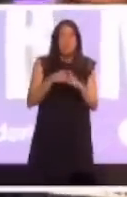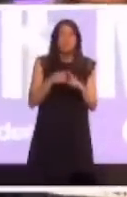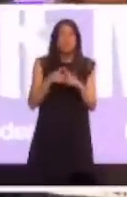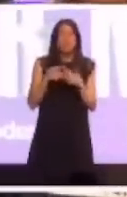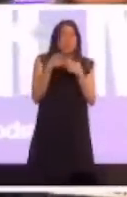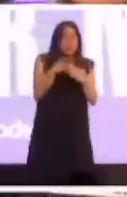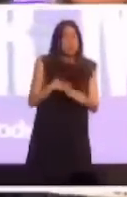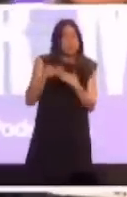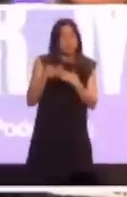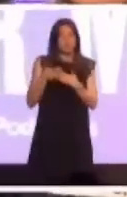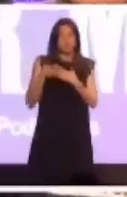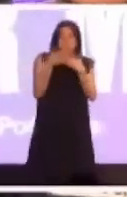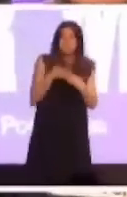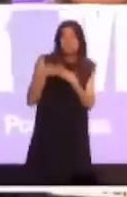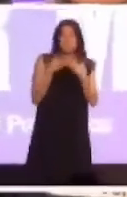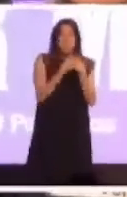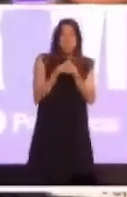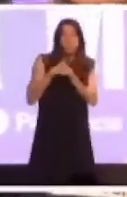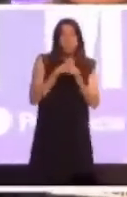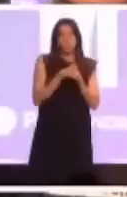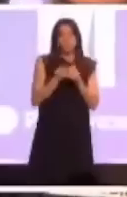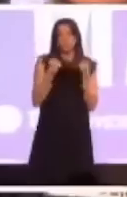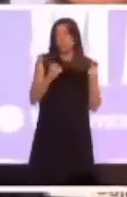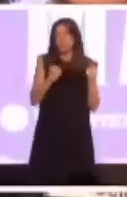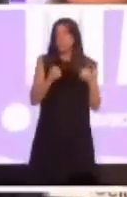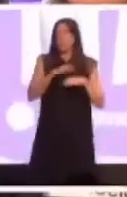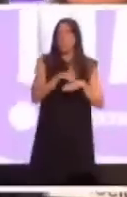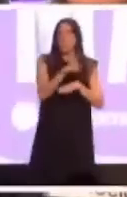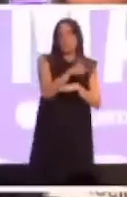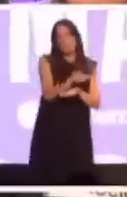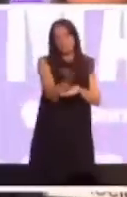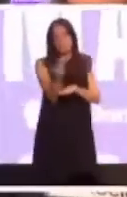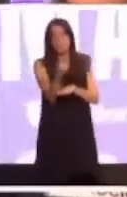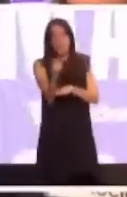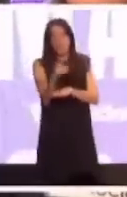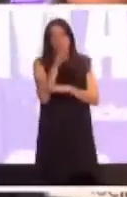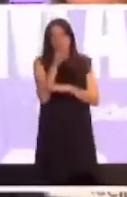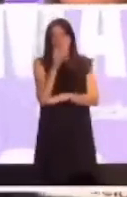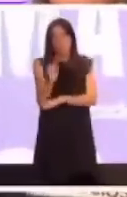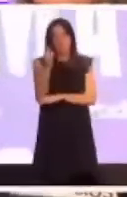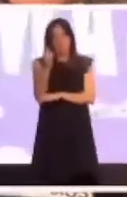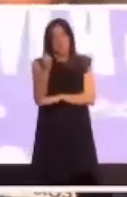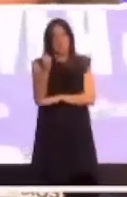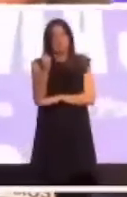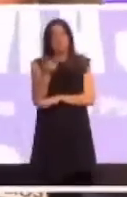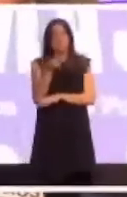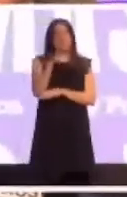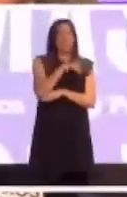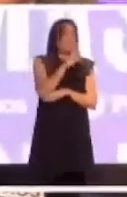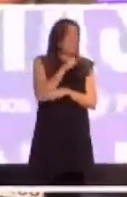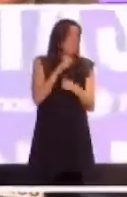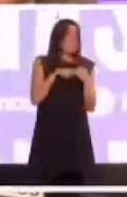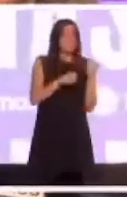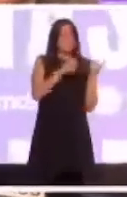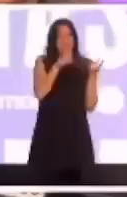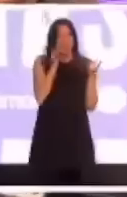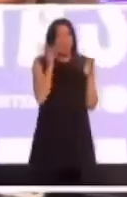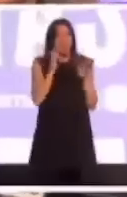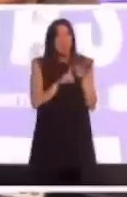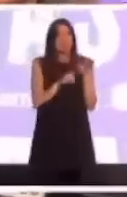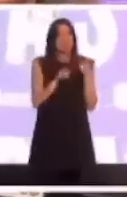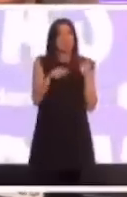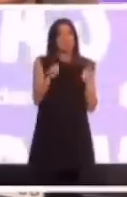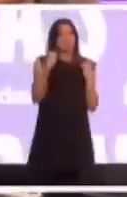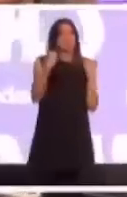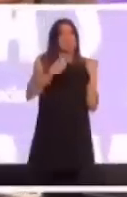y con más fuerza por todos los derechos que nos quedan por conquistar también nuestras madres y nuestras abuelas nos han